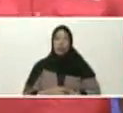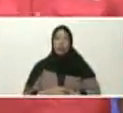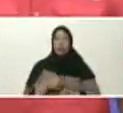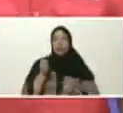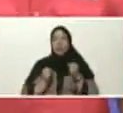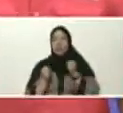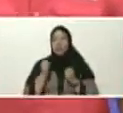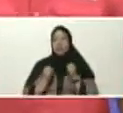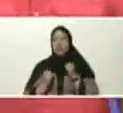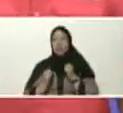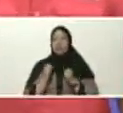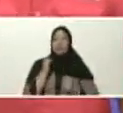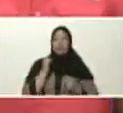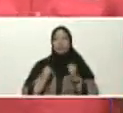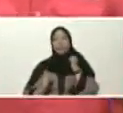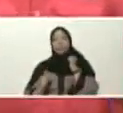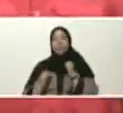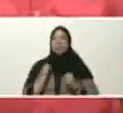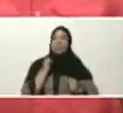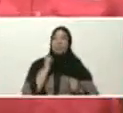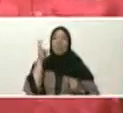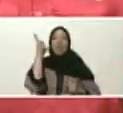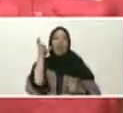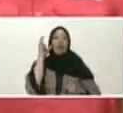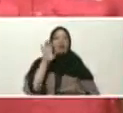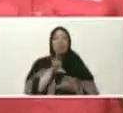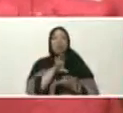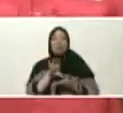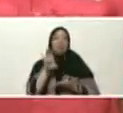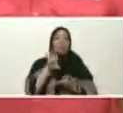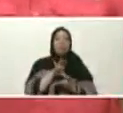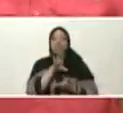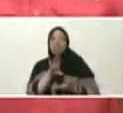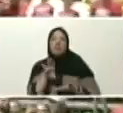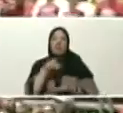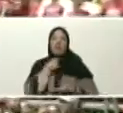taca, taca, taca, para papá, para papá, para papá.